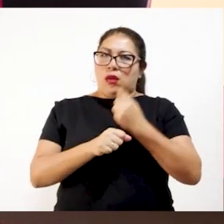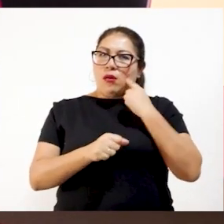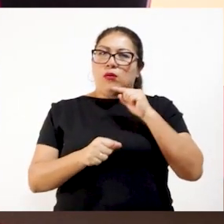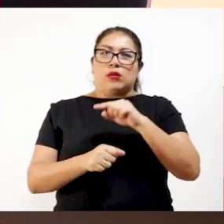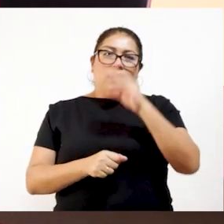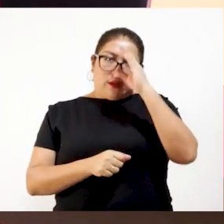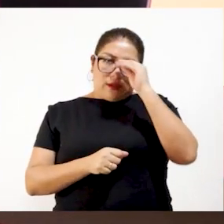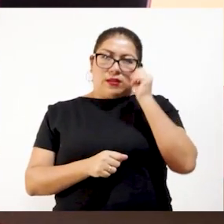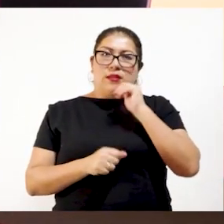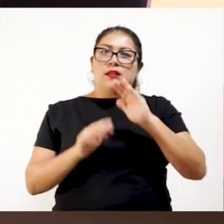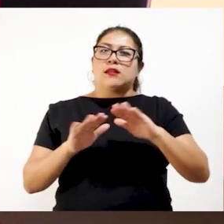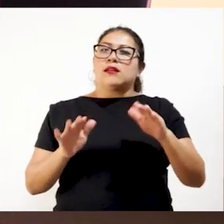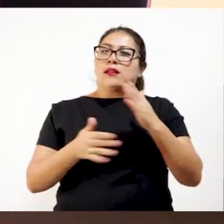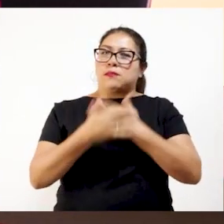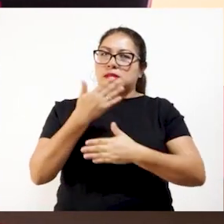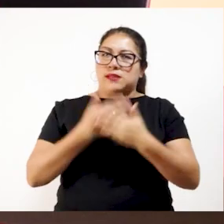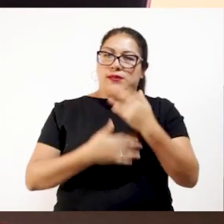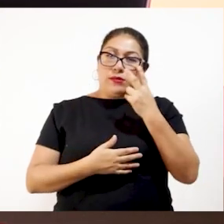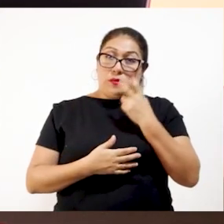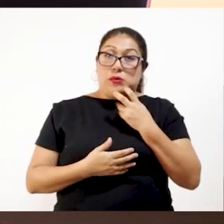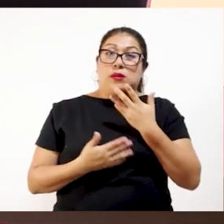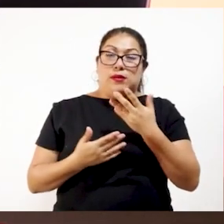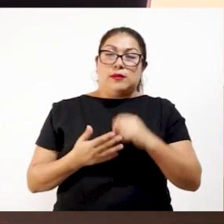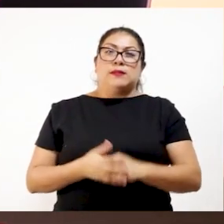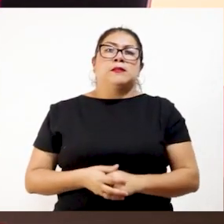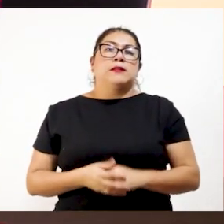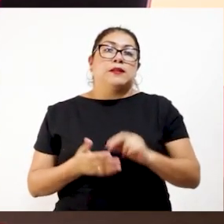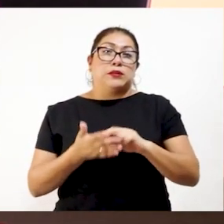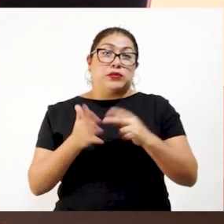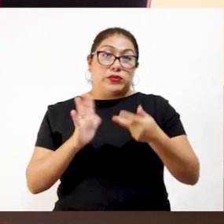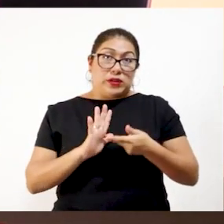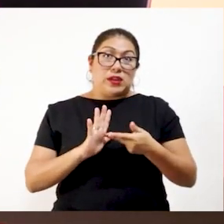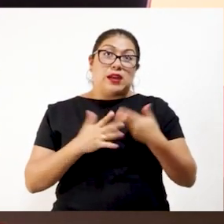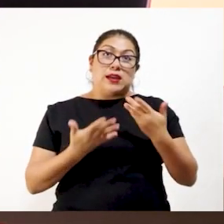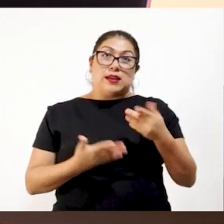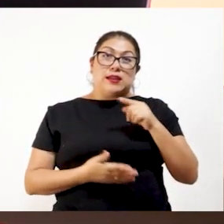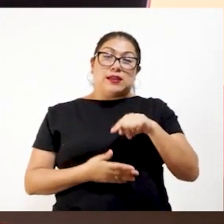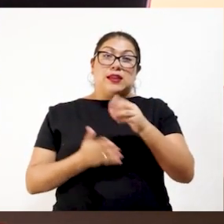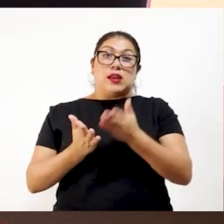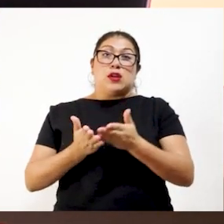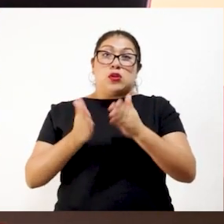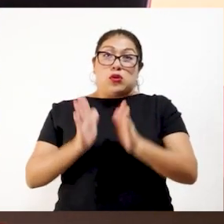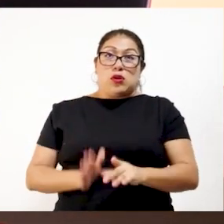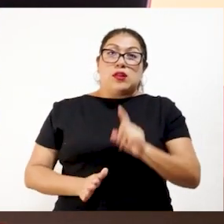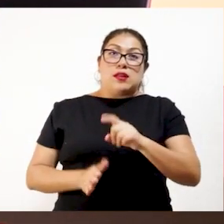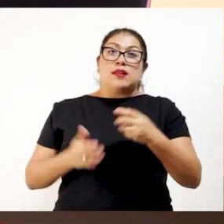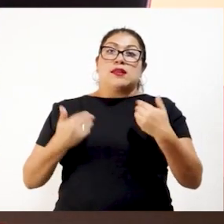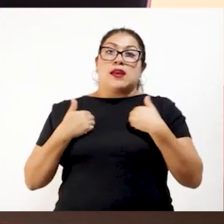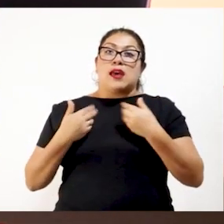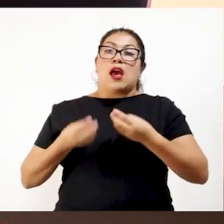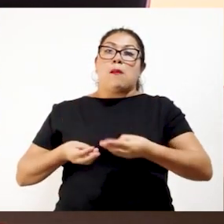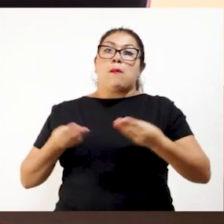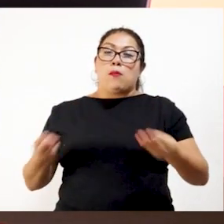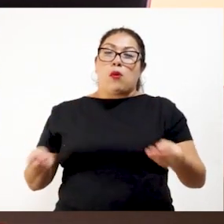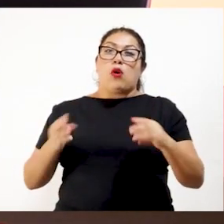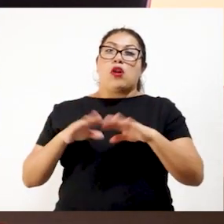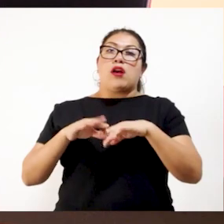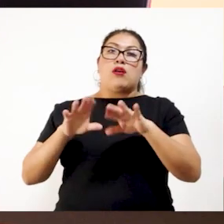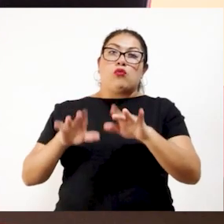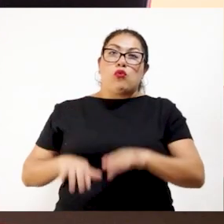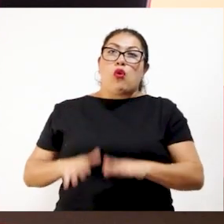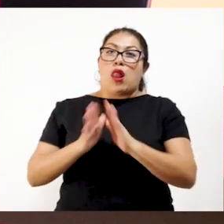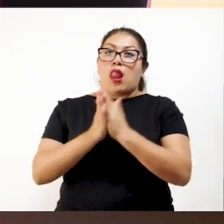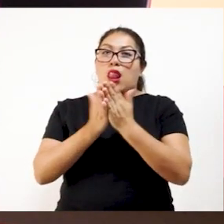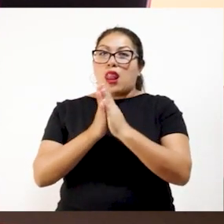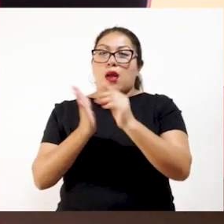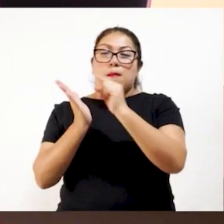el niño y niña con discapacidad visual, pero es igualmente importante que esos estudiantes cuenten con sus materiales en formatos accesibles,